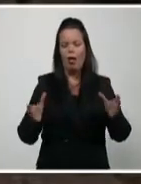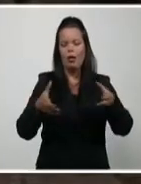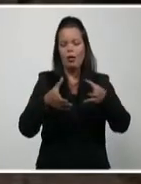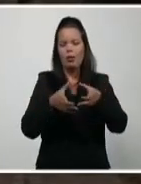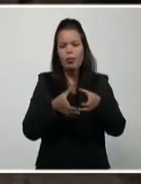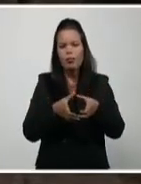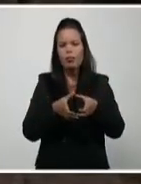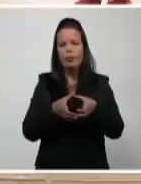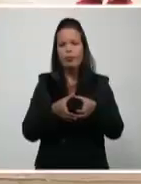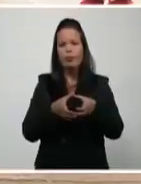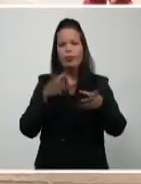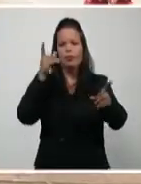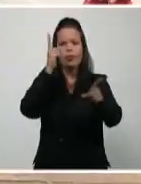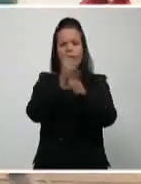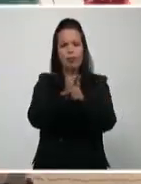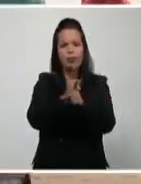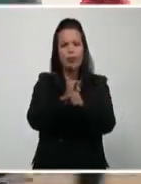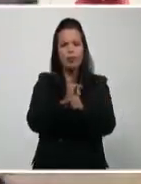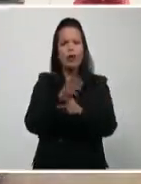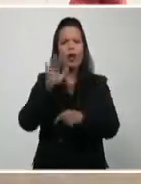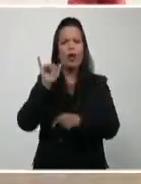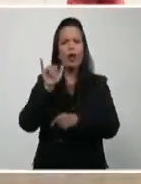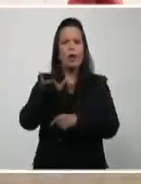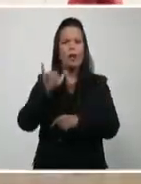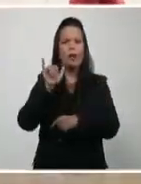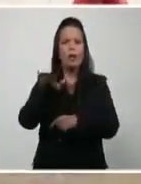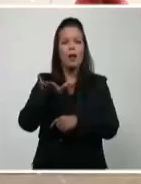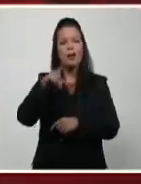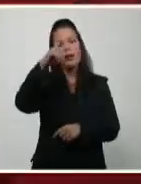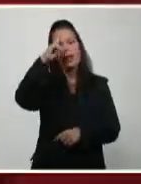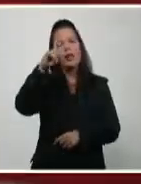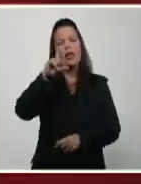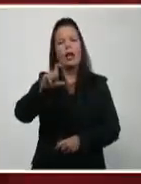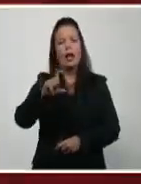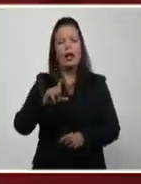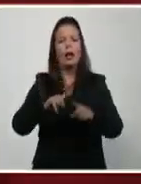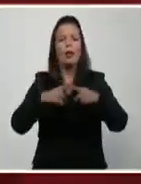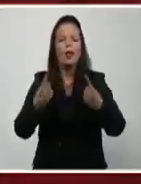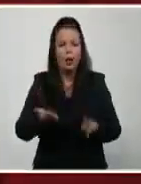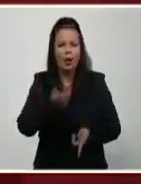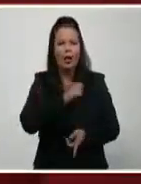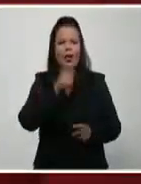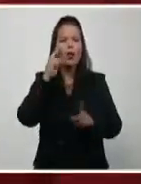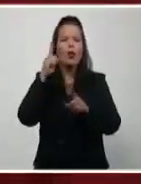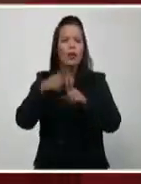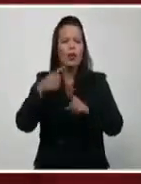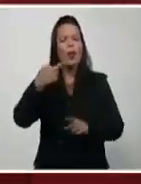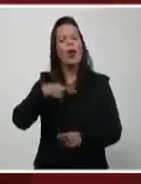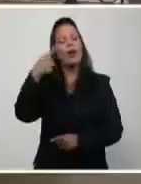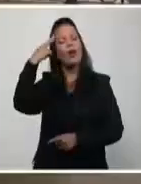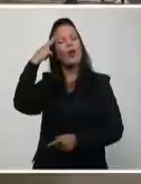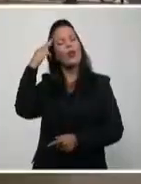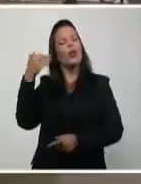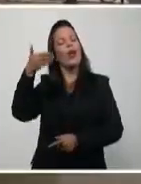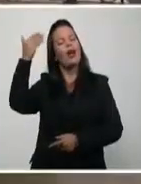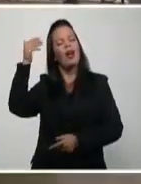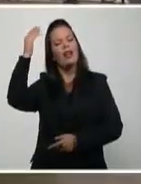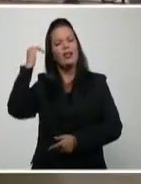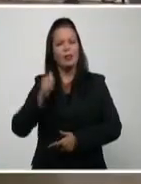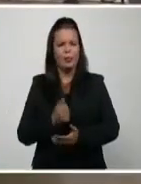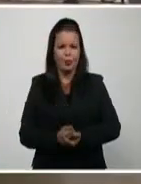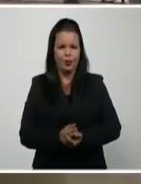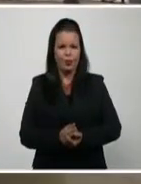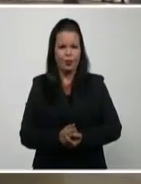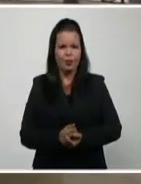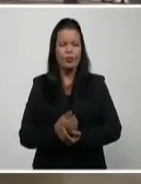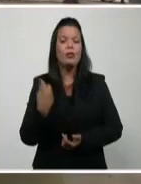en el Parque El Carmen, sitio fundacional de Santa Clara, para recordar a Teresita. Entonces queremos que los niños de